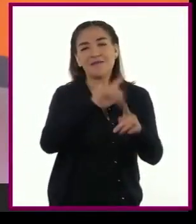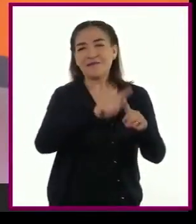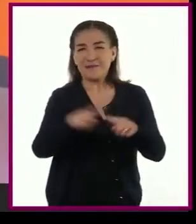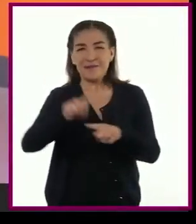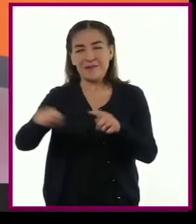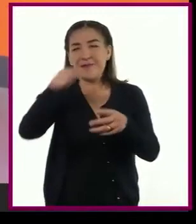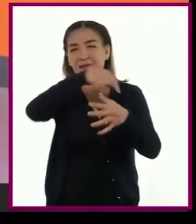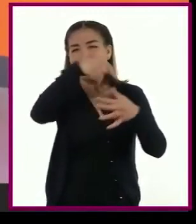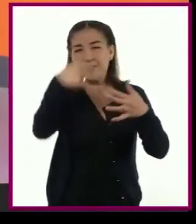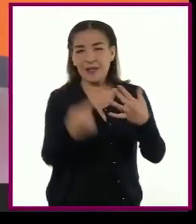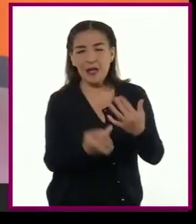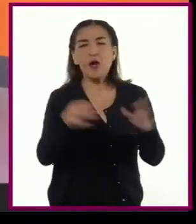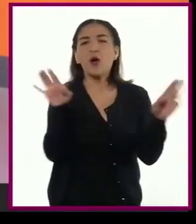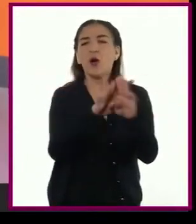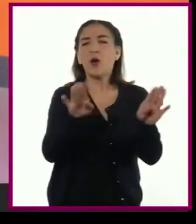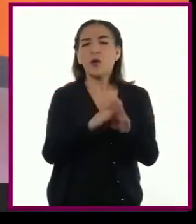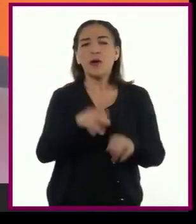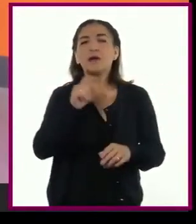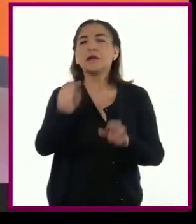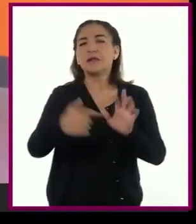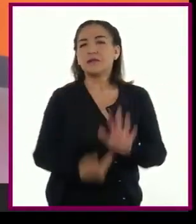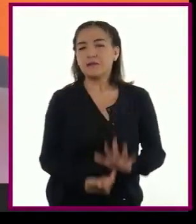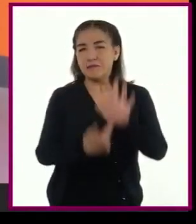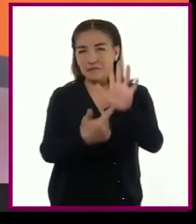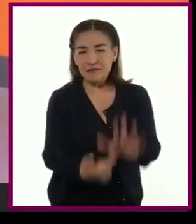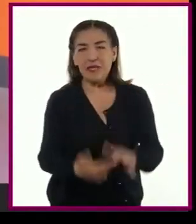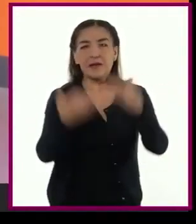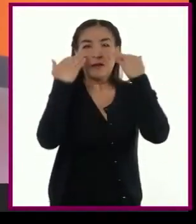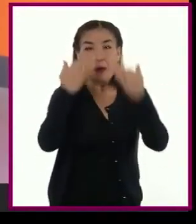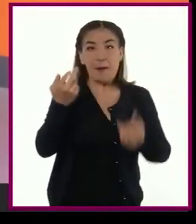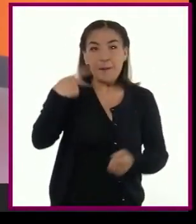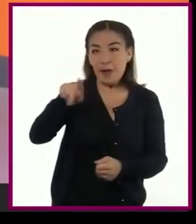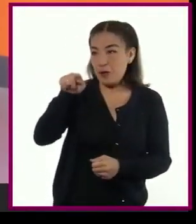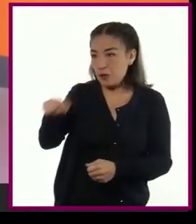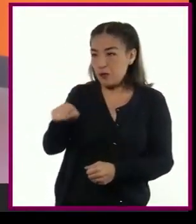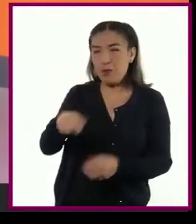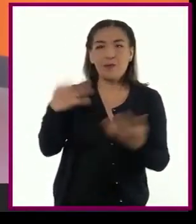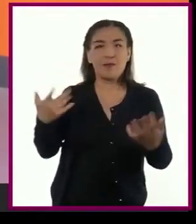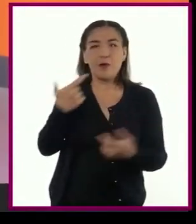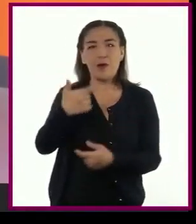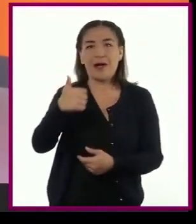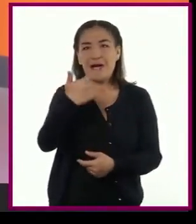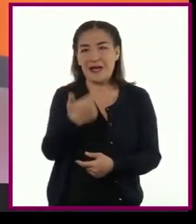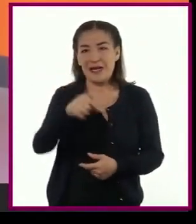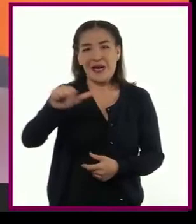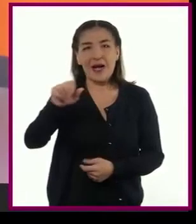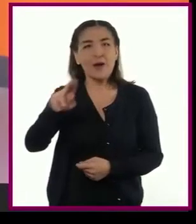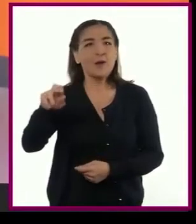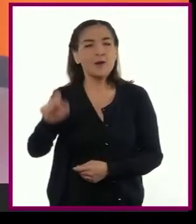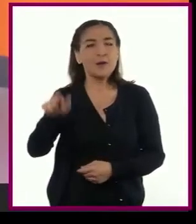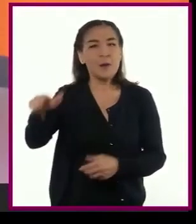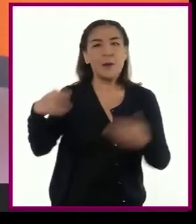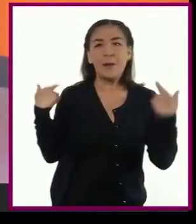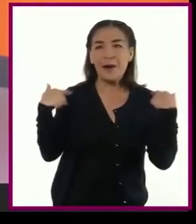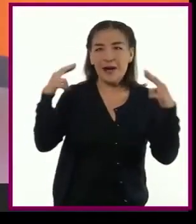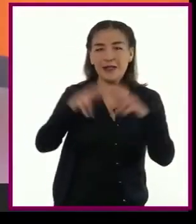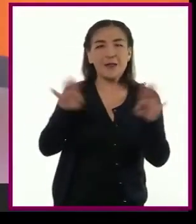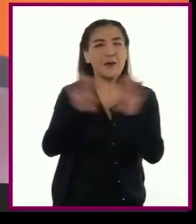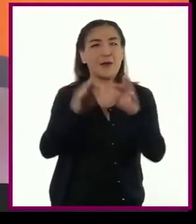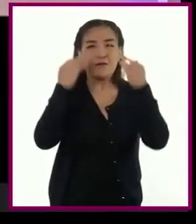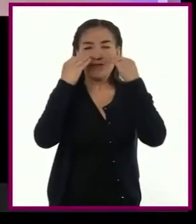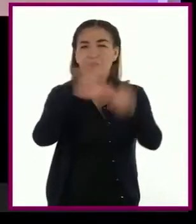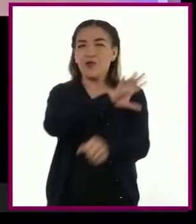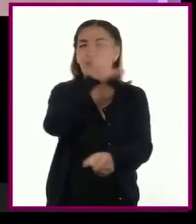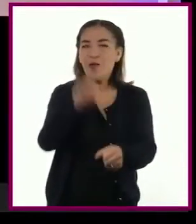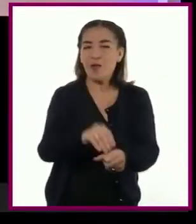mencionar algunos, intentaron demostrarlo. Pero es a usted a quien se le conoce y se le concede el crédito de la primera demostración